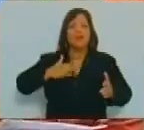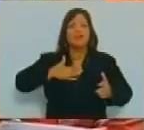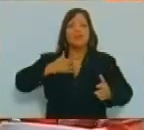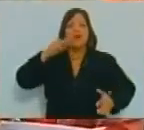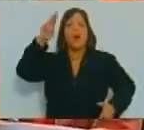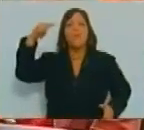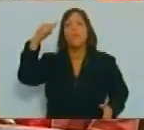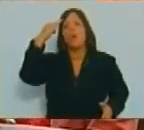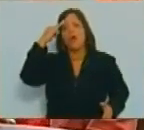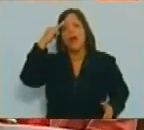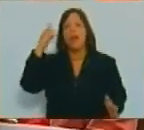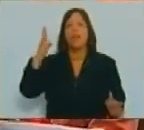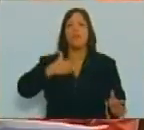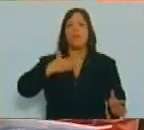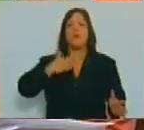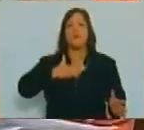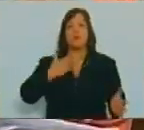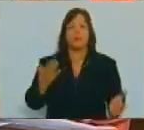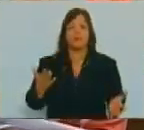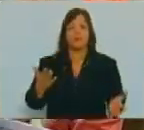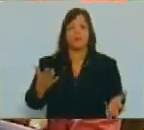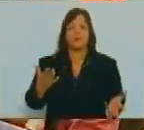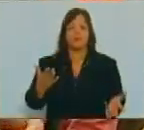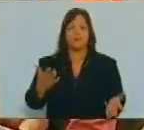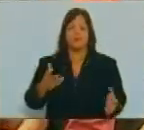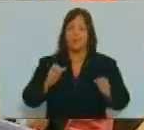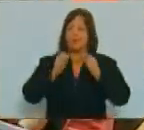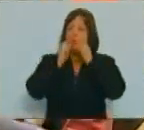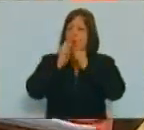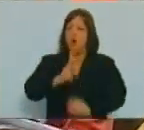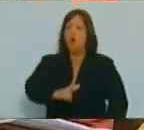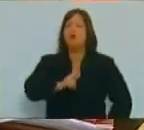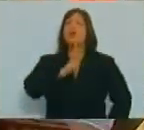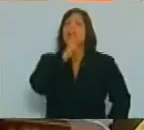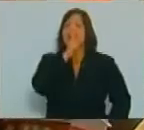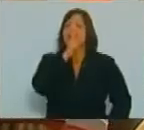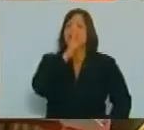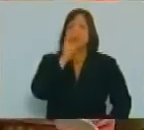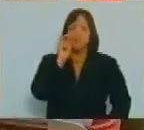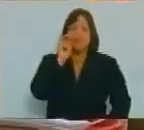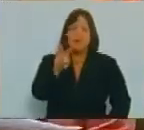moral pública qué espantoso fue observar